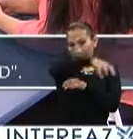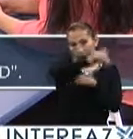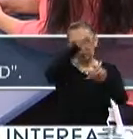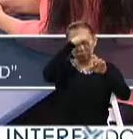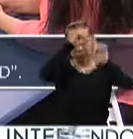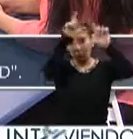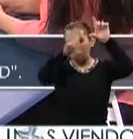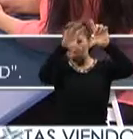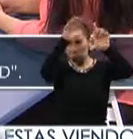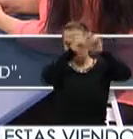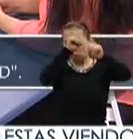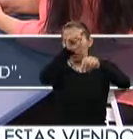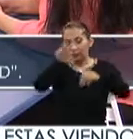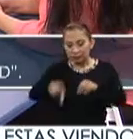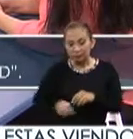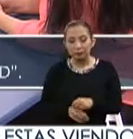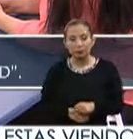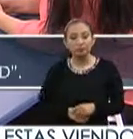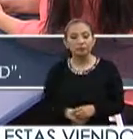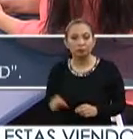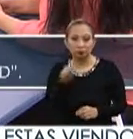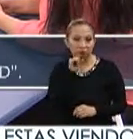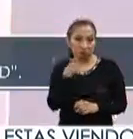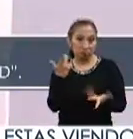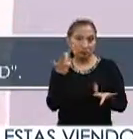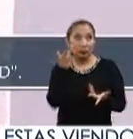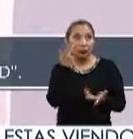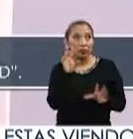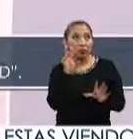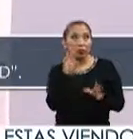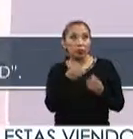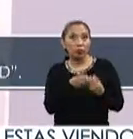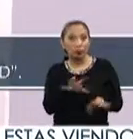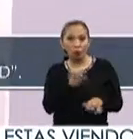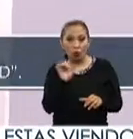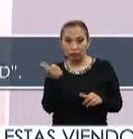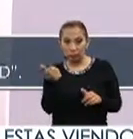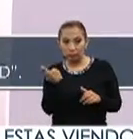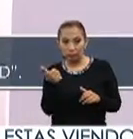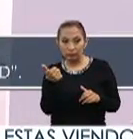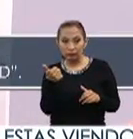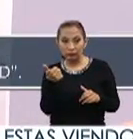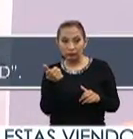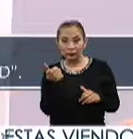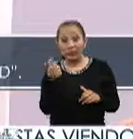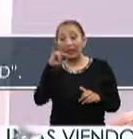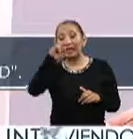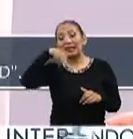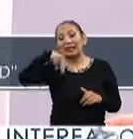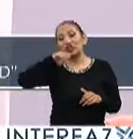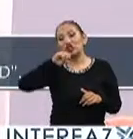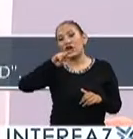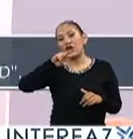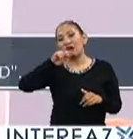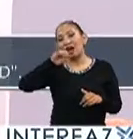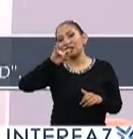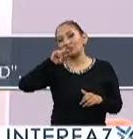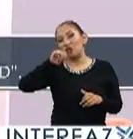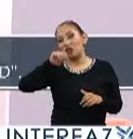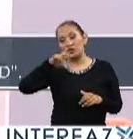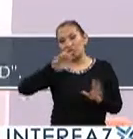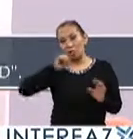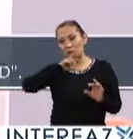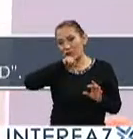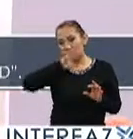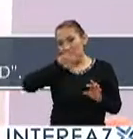lo largo y ancho del país. Y bueno, espero no haber omitido ninguna. Innovación. Tenemos un área Si de no se innovación.